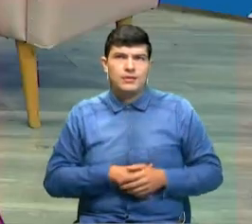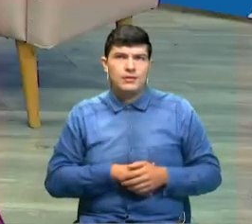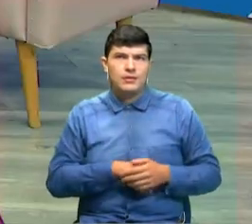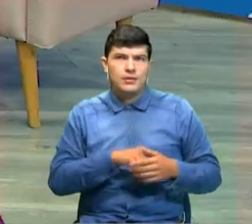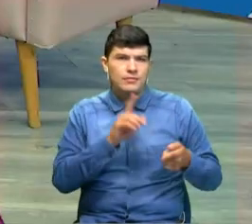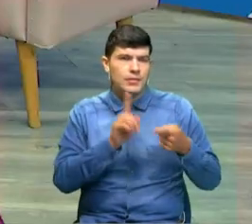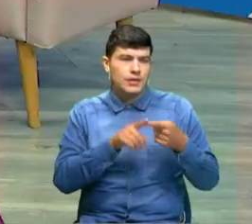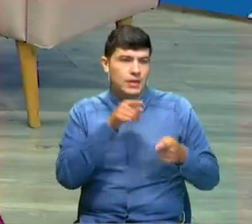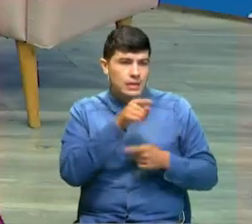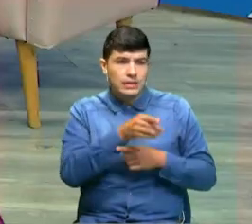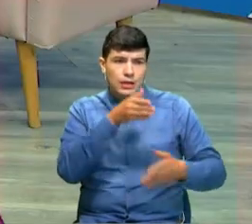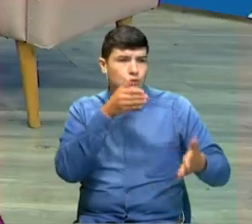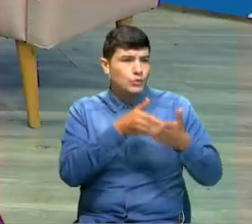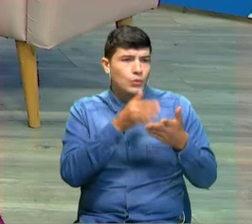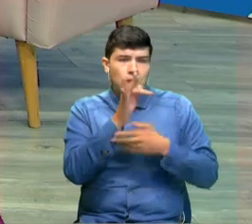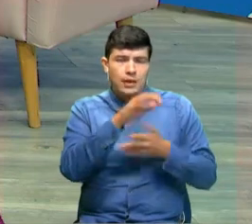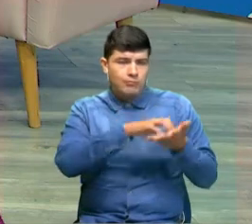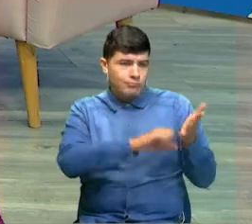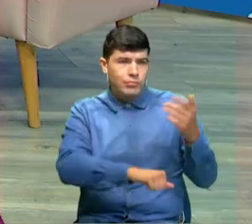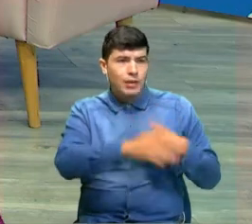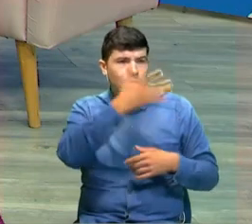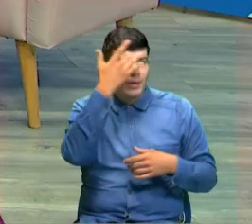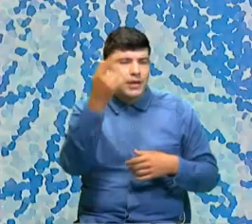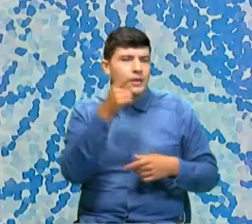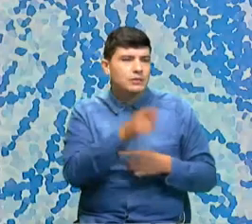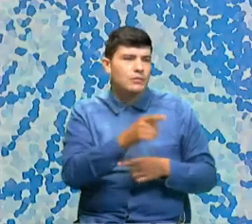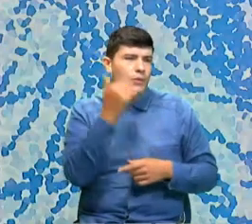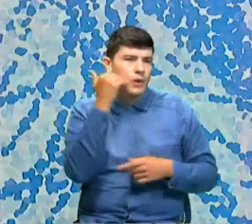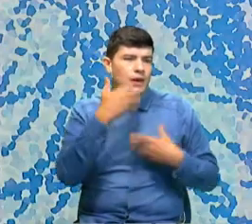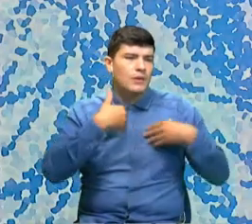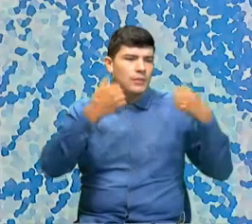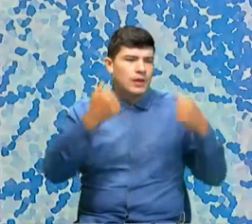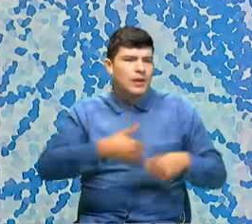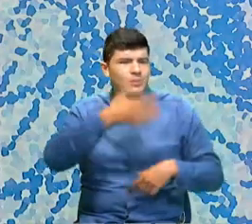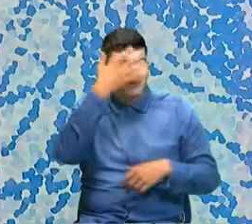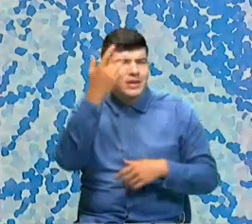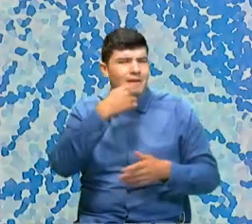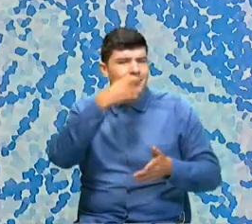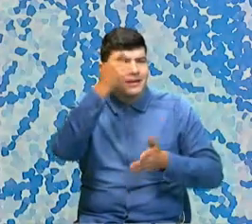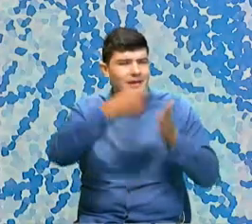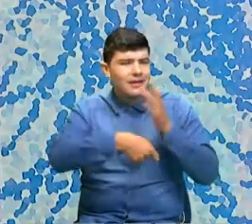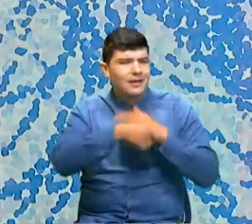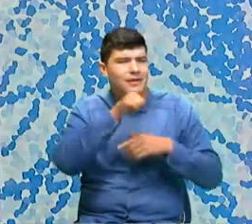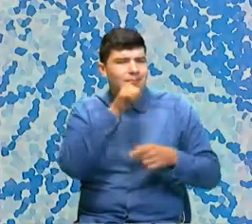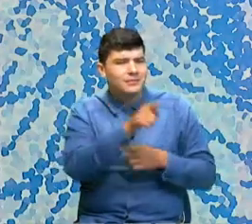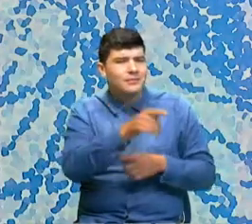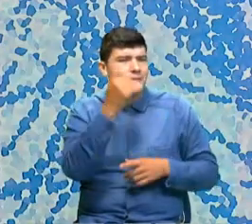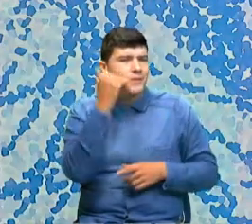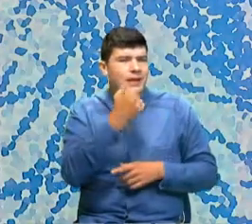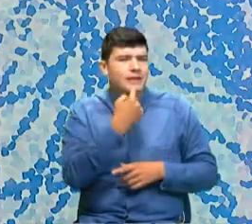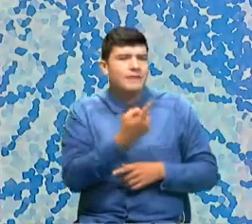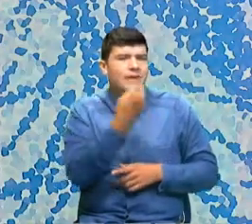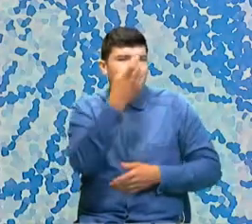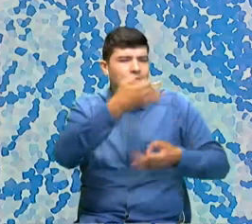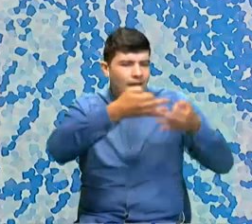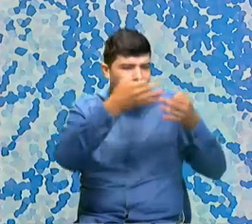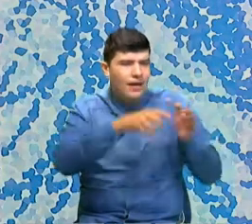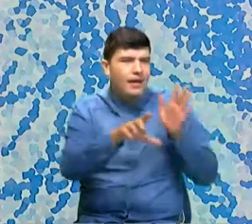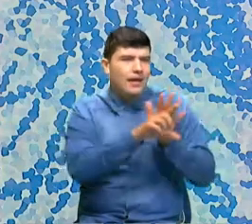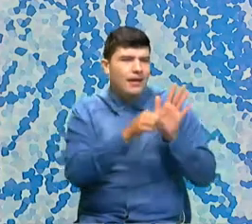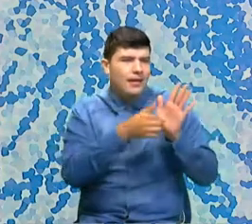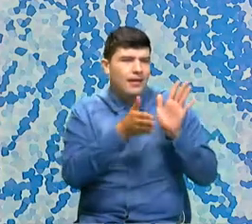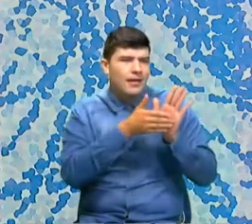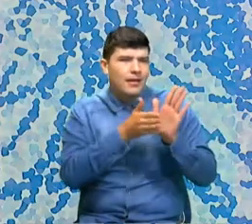tutela se cae. Ajá. Primero porque ella no es la propietaria, ¿cómo le van a poner una multa es falta de legitimidad.